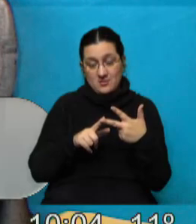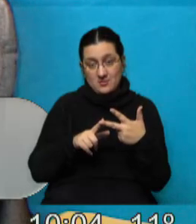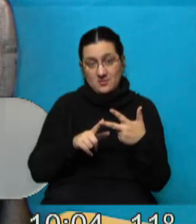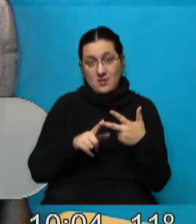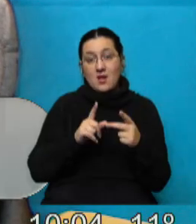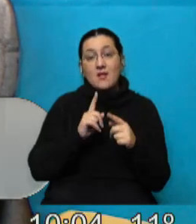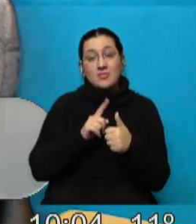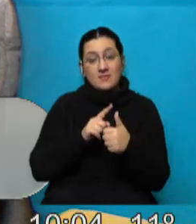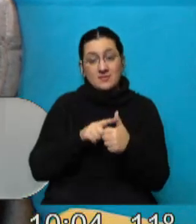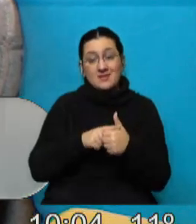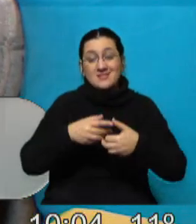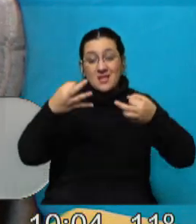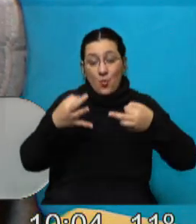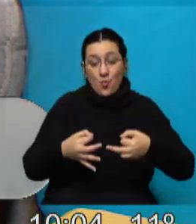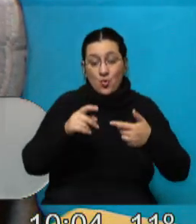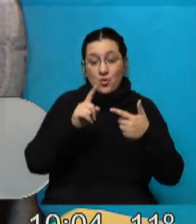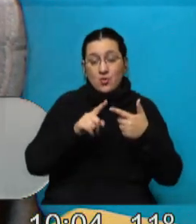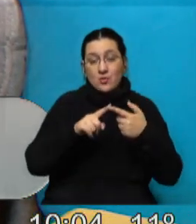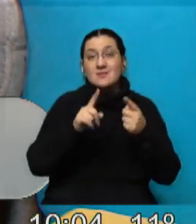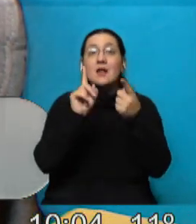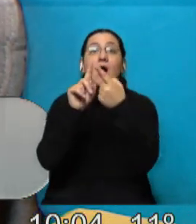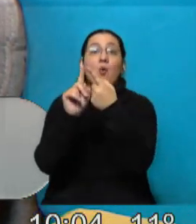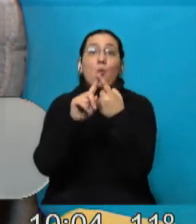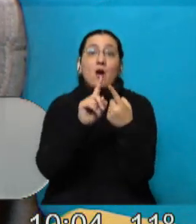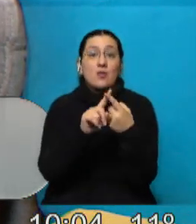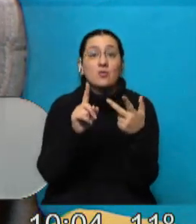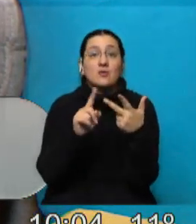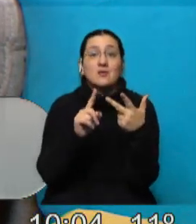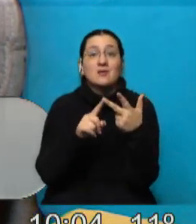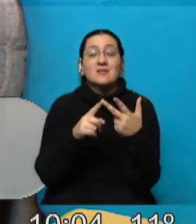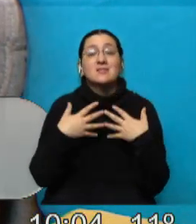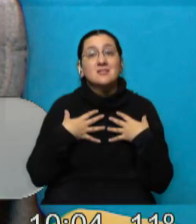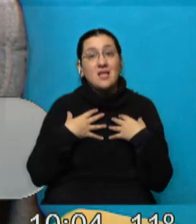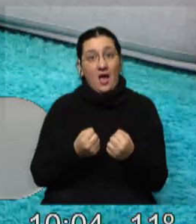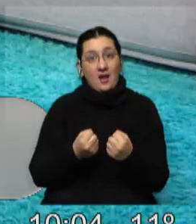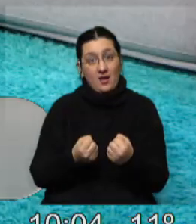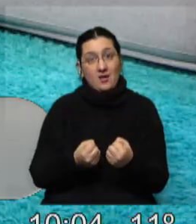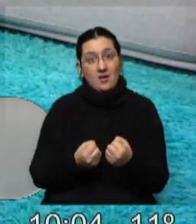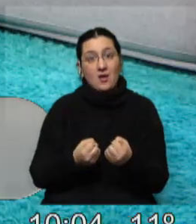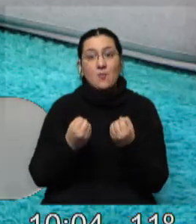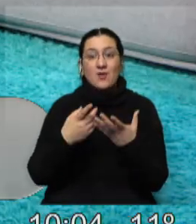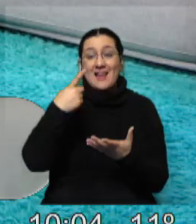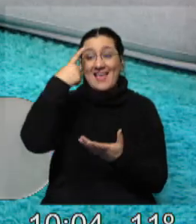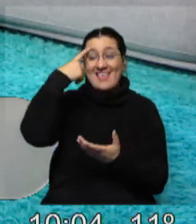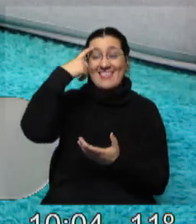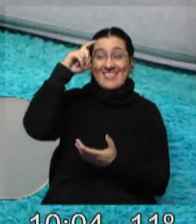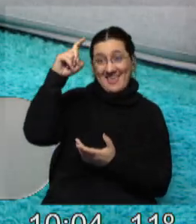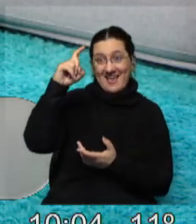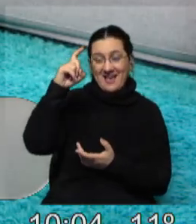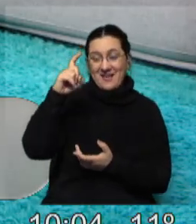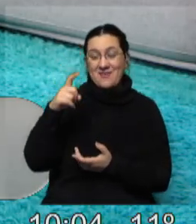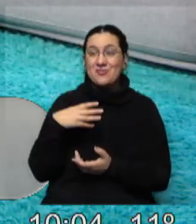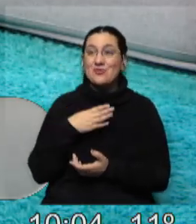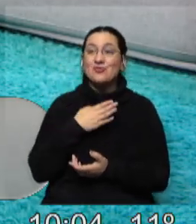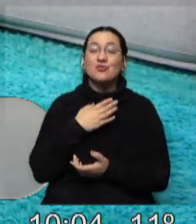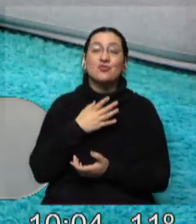que ser seguro, tiene que ser consensuado y tiene que ser sana la práctica. Porque la idea, cuando nosotros vamos tanto